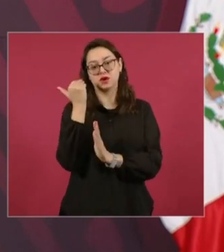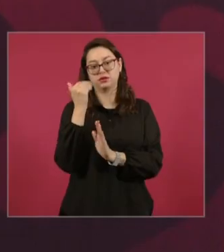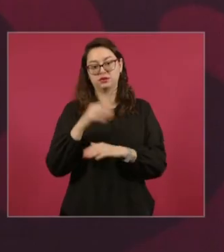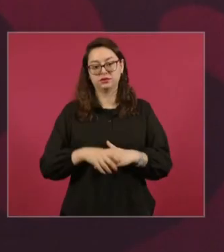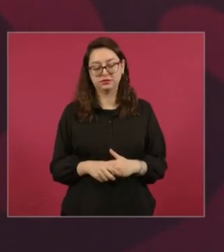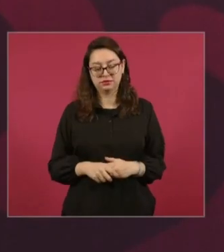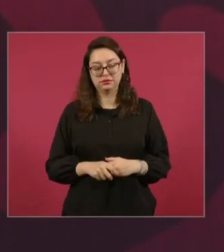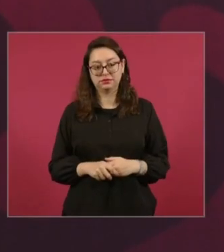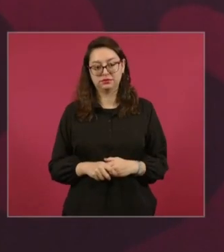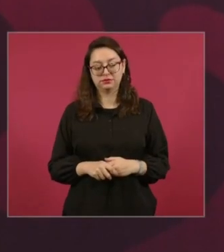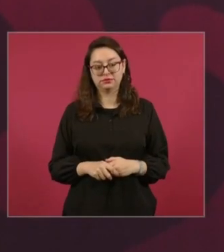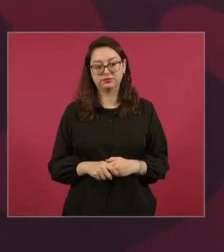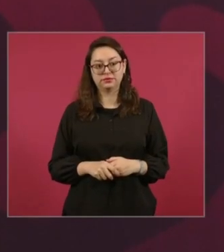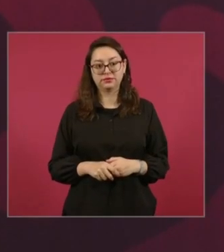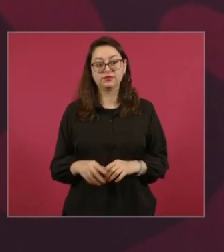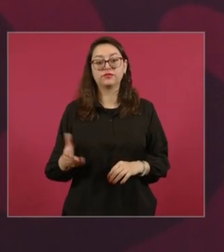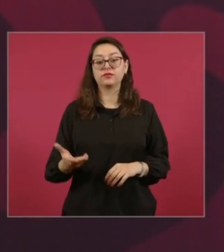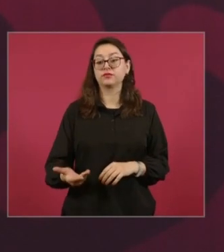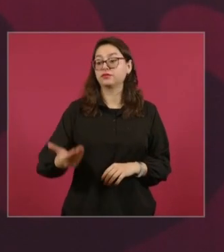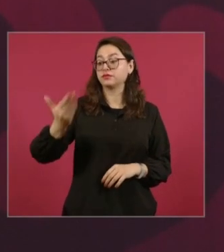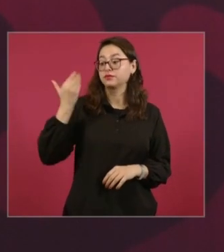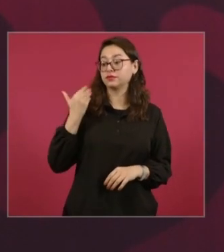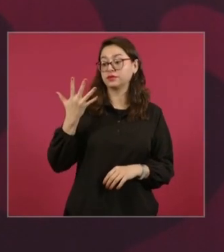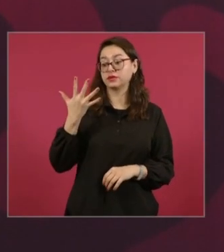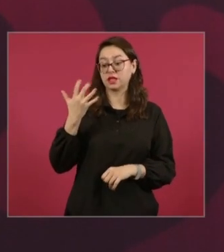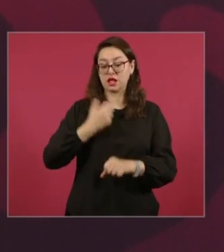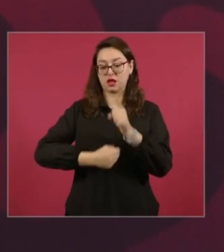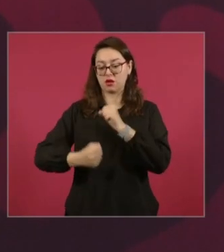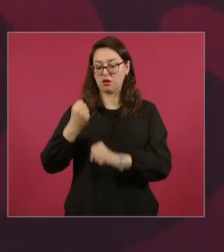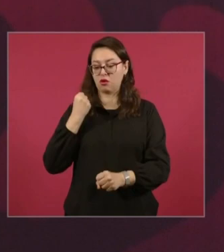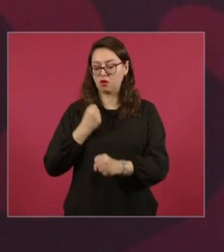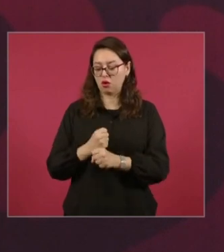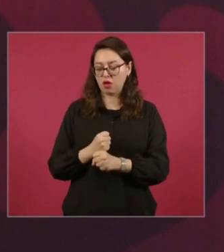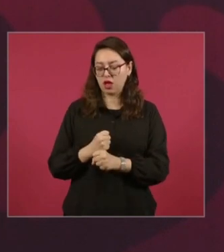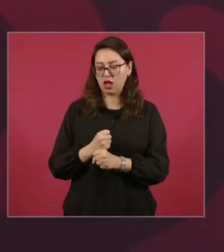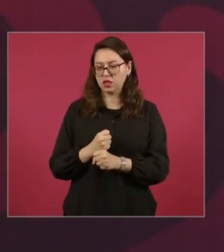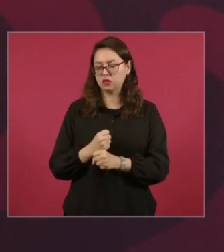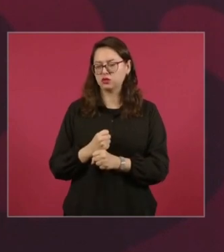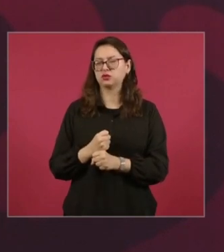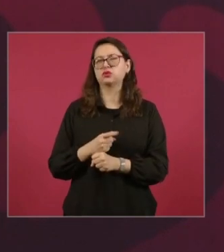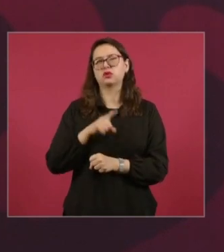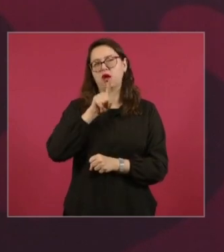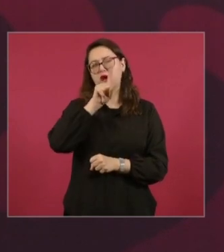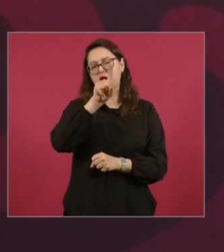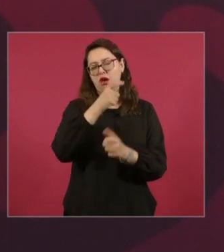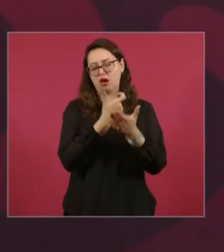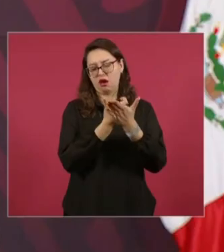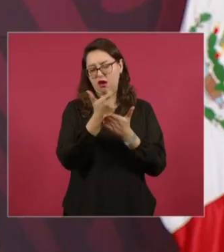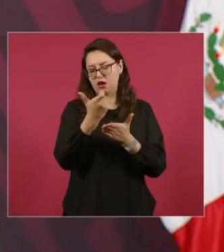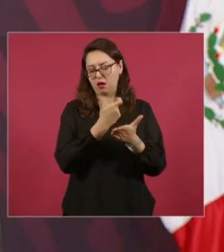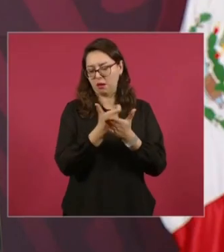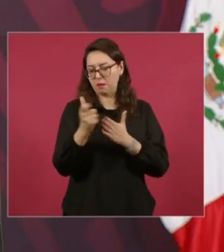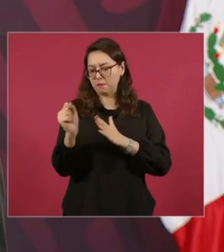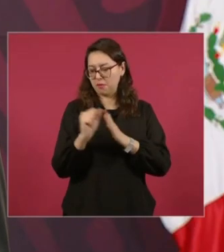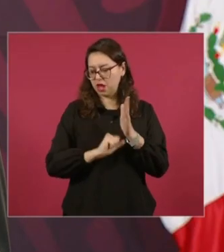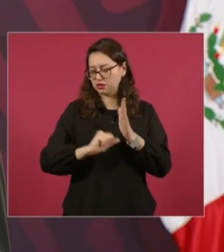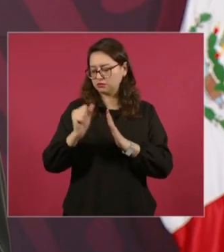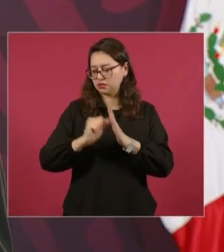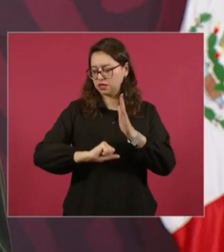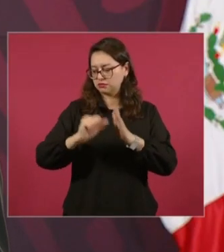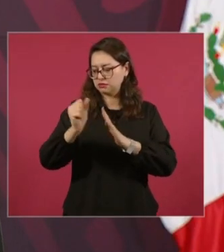Cuando llegamos al gobierno, el salario mínimo mensual era como de 2.500 pesos.